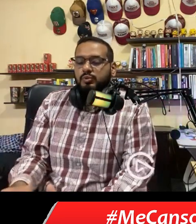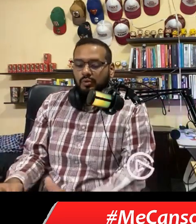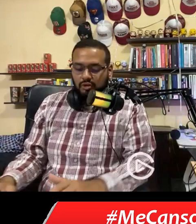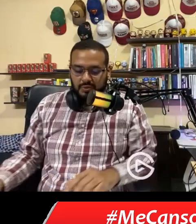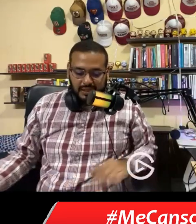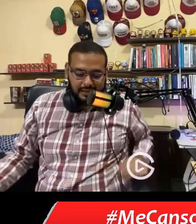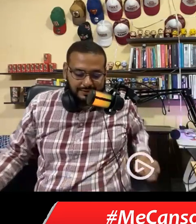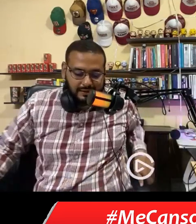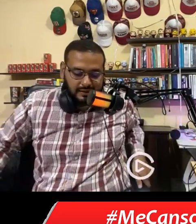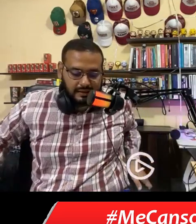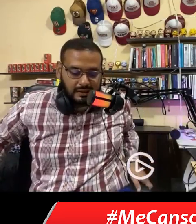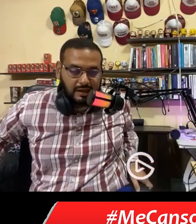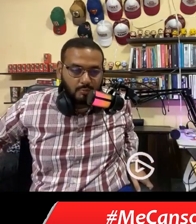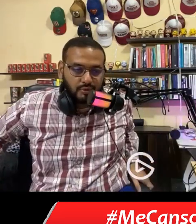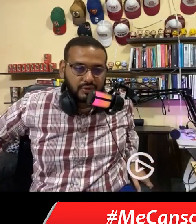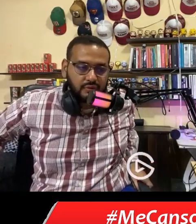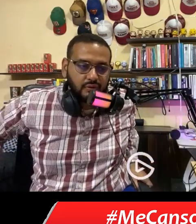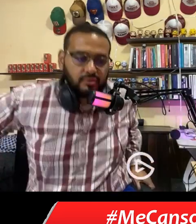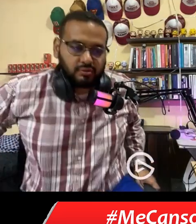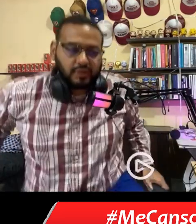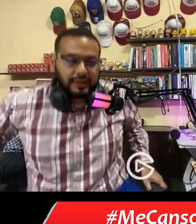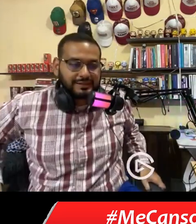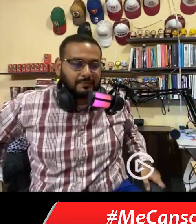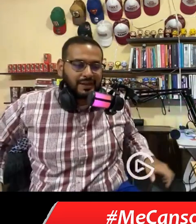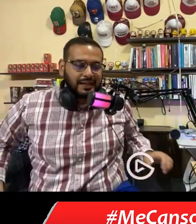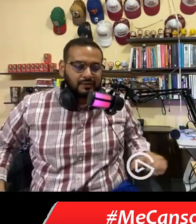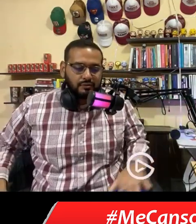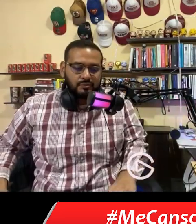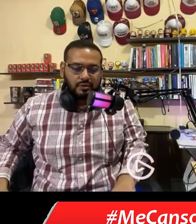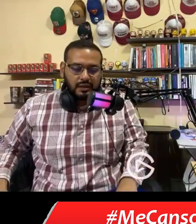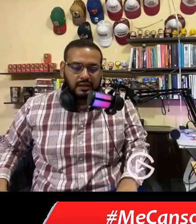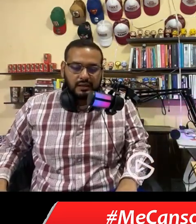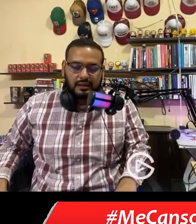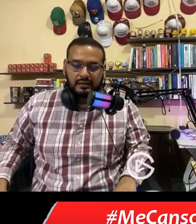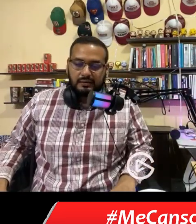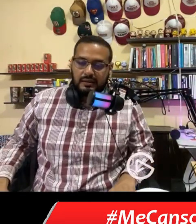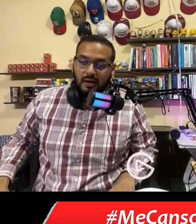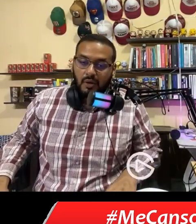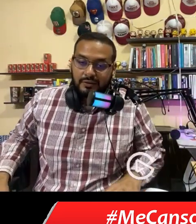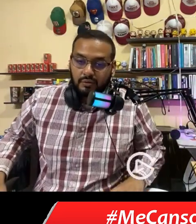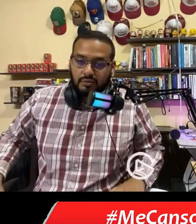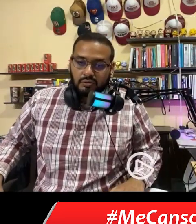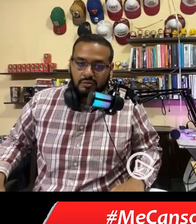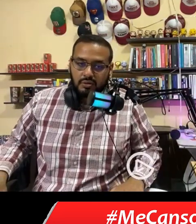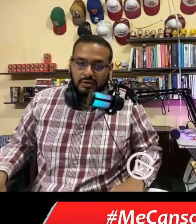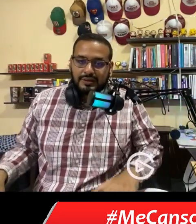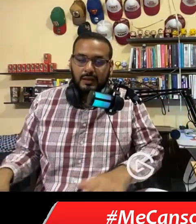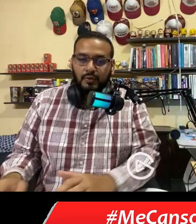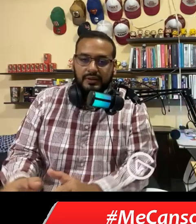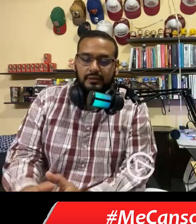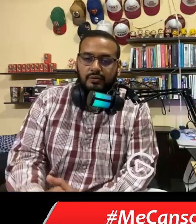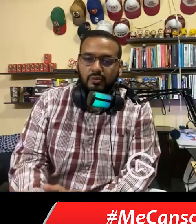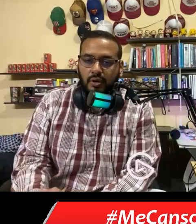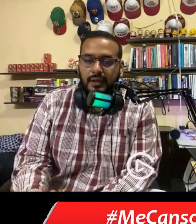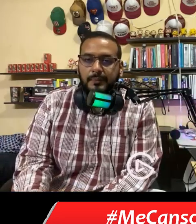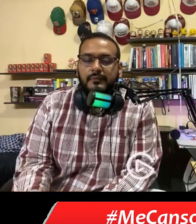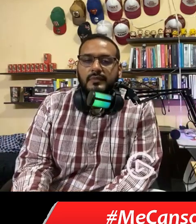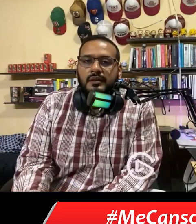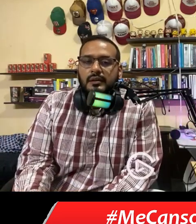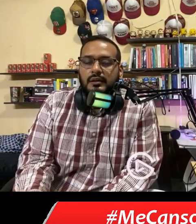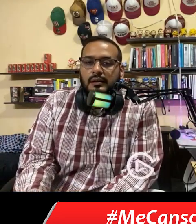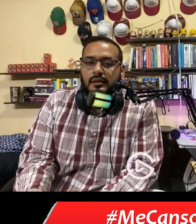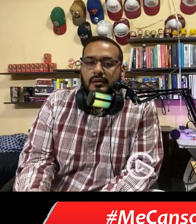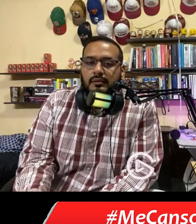diputaciones plurinominales que la oposición está peleando a la coalición Sigamos Haciendo Historia.